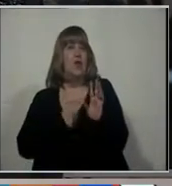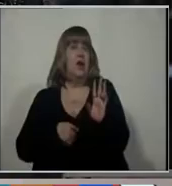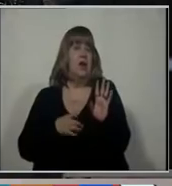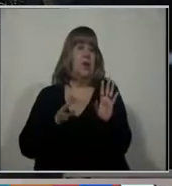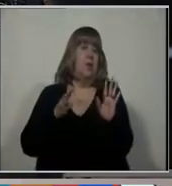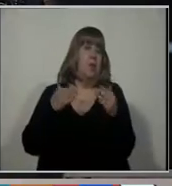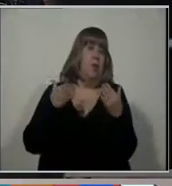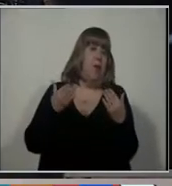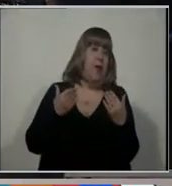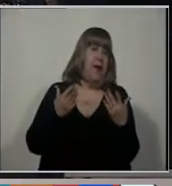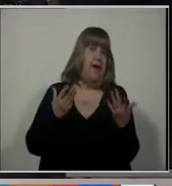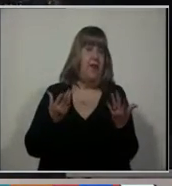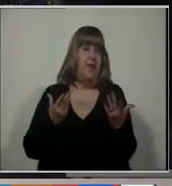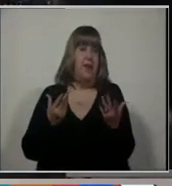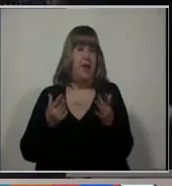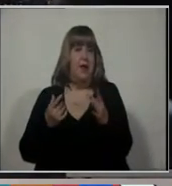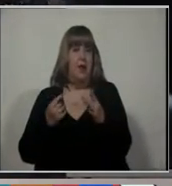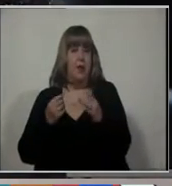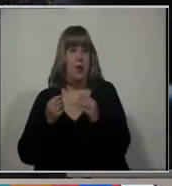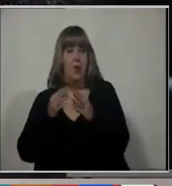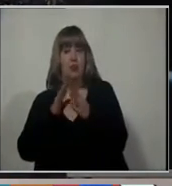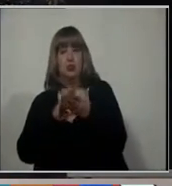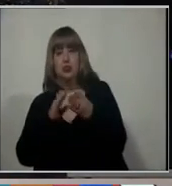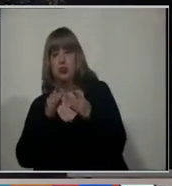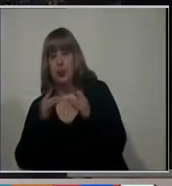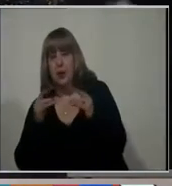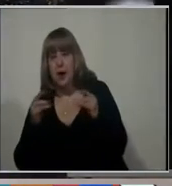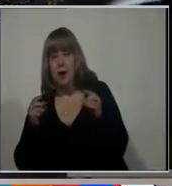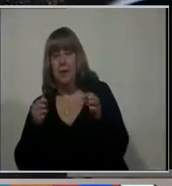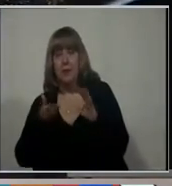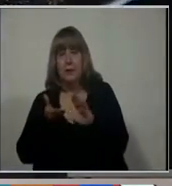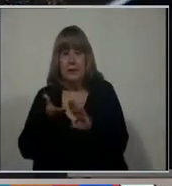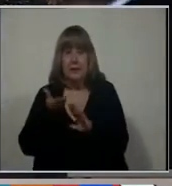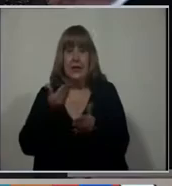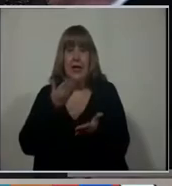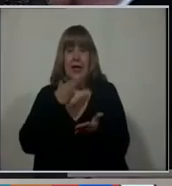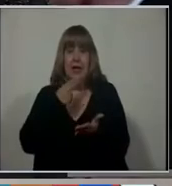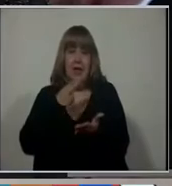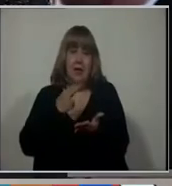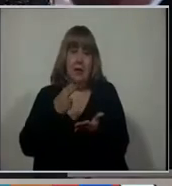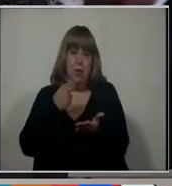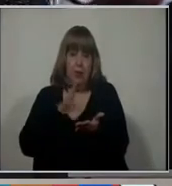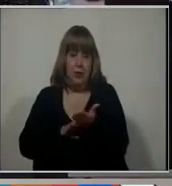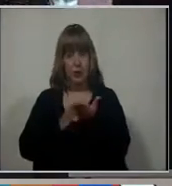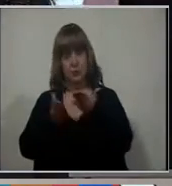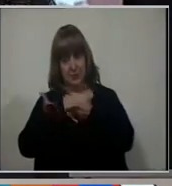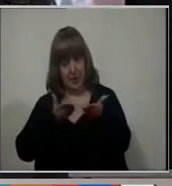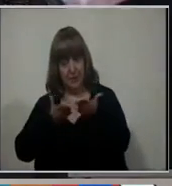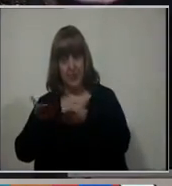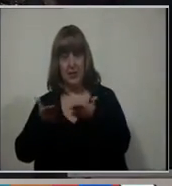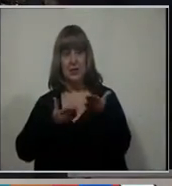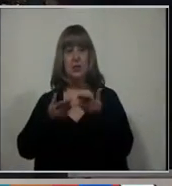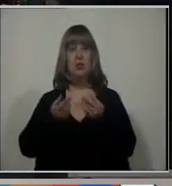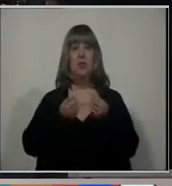trataría de morigerar el impacto que va a ocasionar el aumento de tarifas en los bolsillos de los argentinos. Esto no está